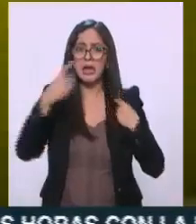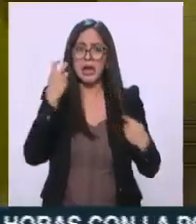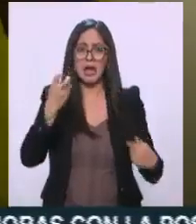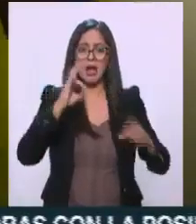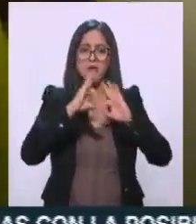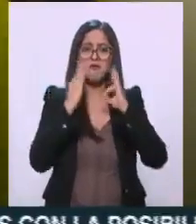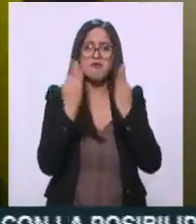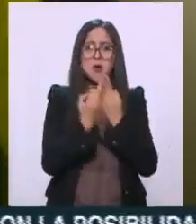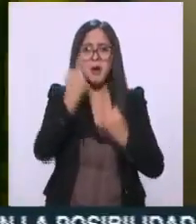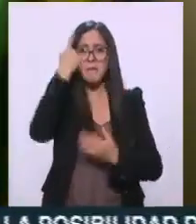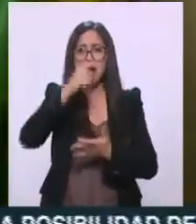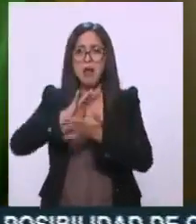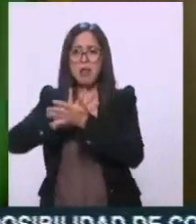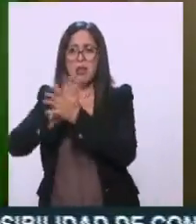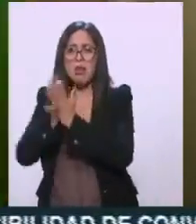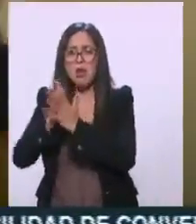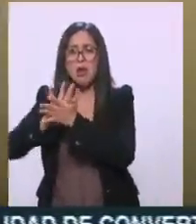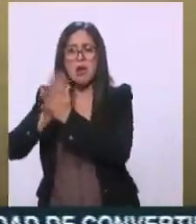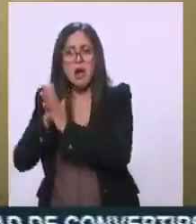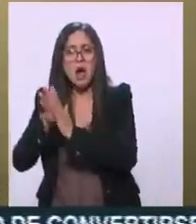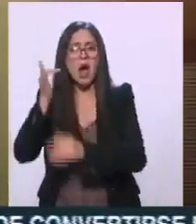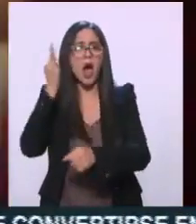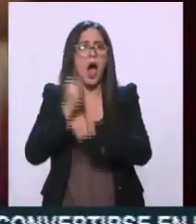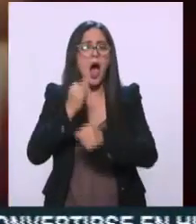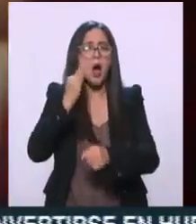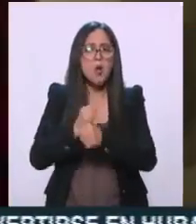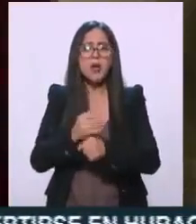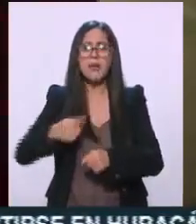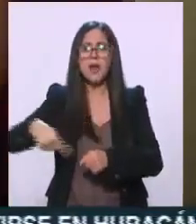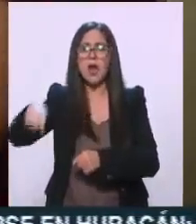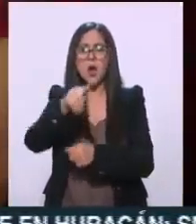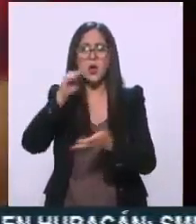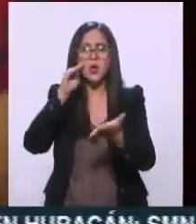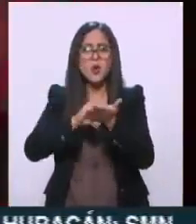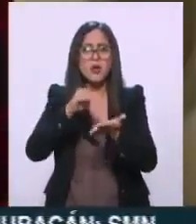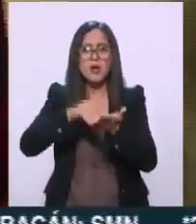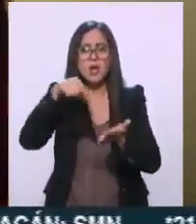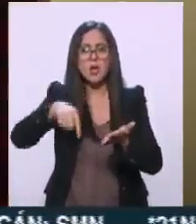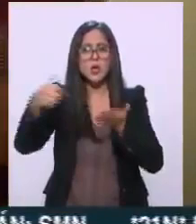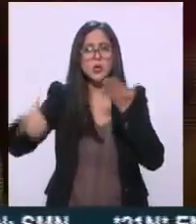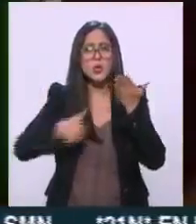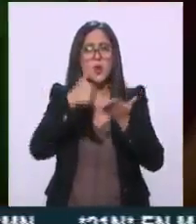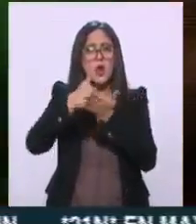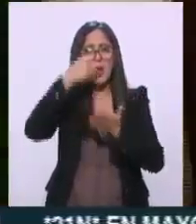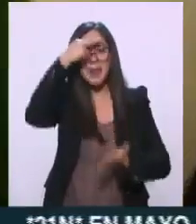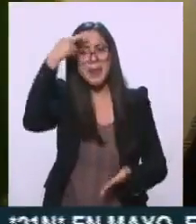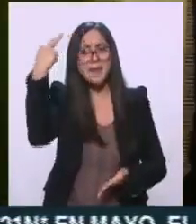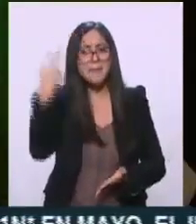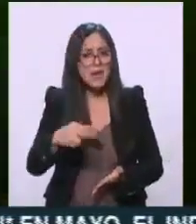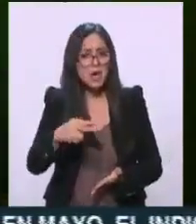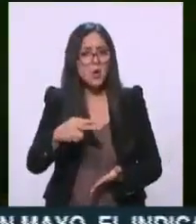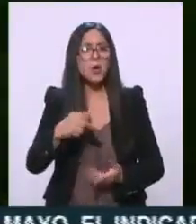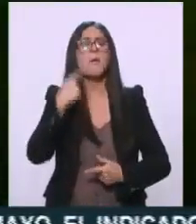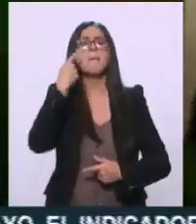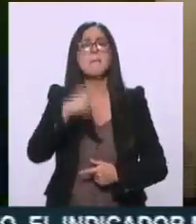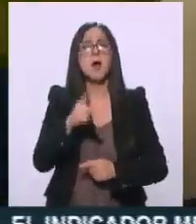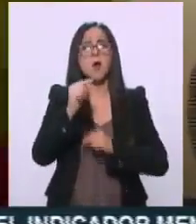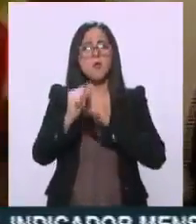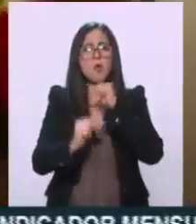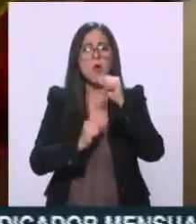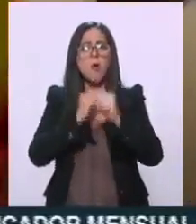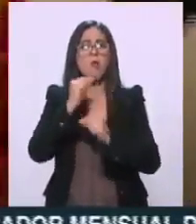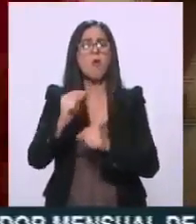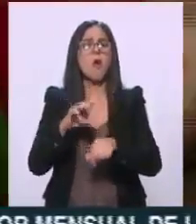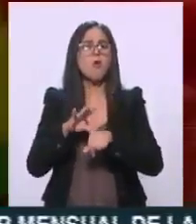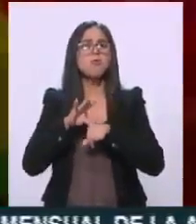están desfasadas con la sociedad que actualmente existe en la Ciudad de México, pero siguen siendo una realidad que hasta el día de hoy